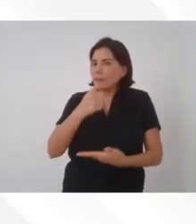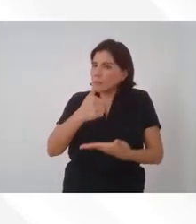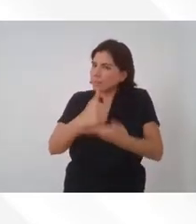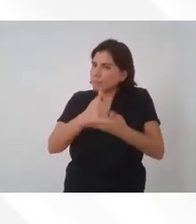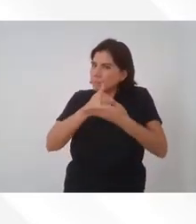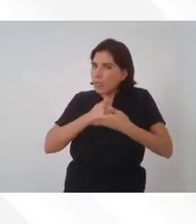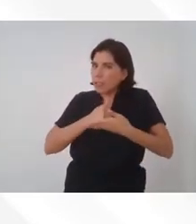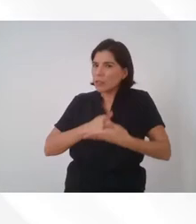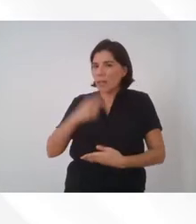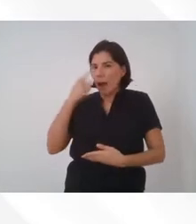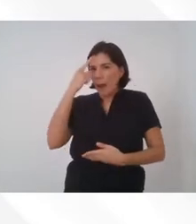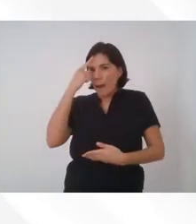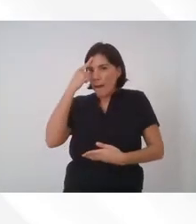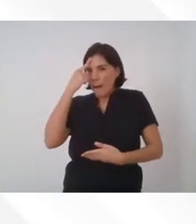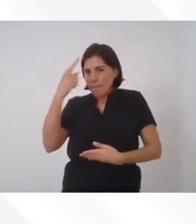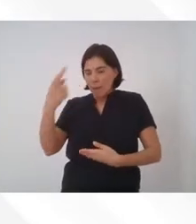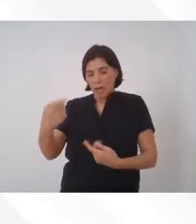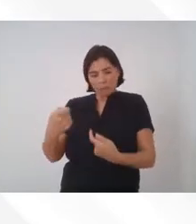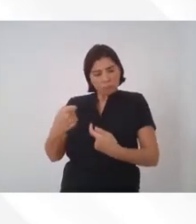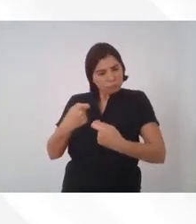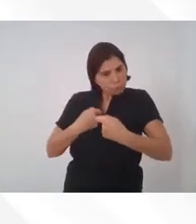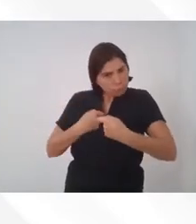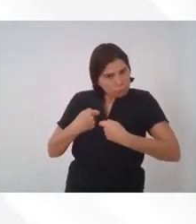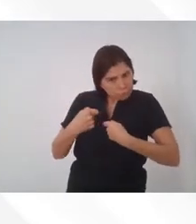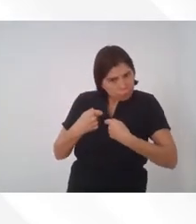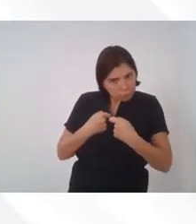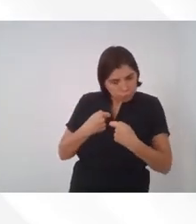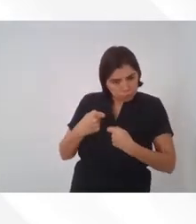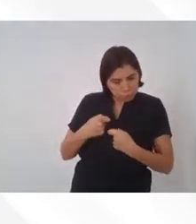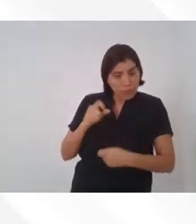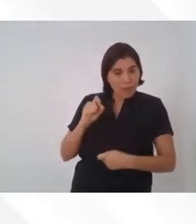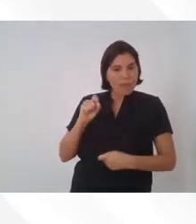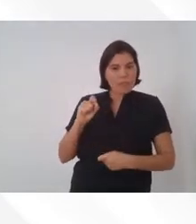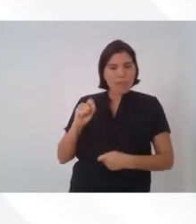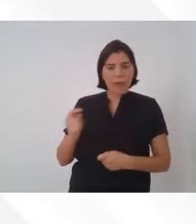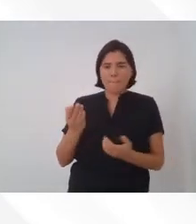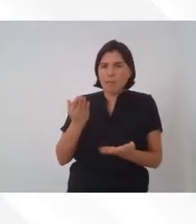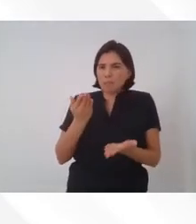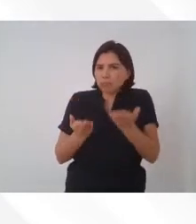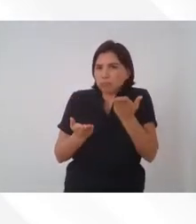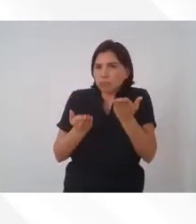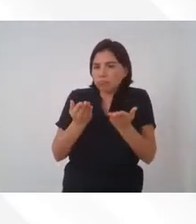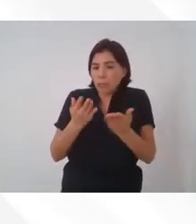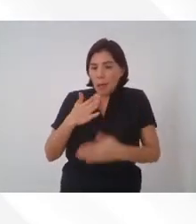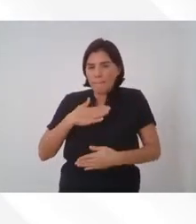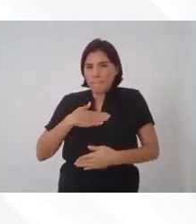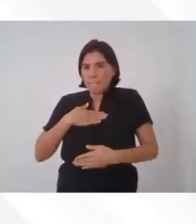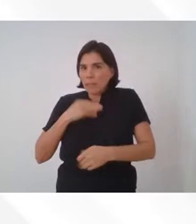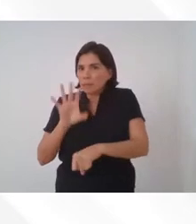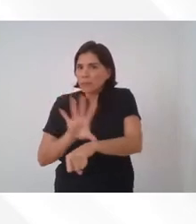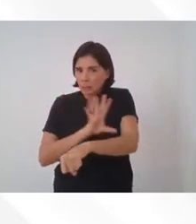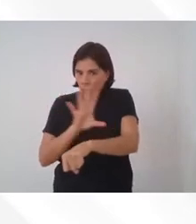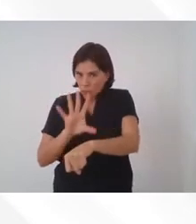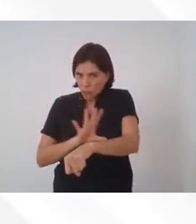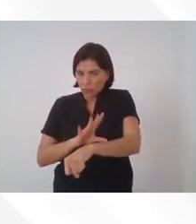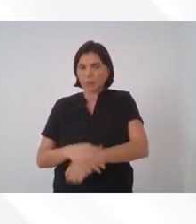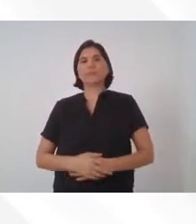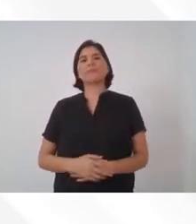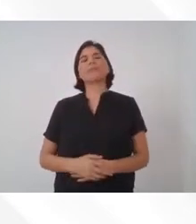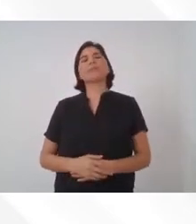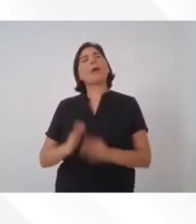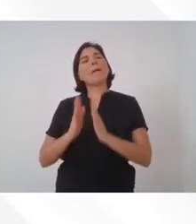autorregular, a equilibrar también nuestras emociones, nuestro estado anímico. Entonces les voy a pedir que se pongan cómodos en su